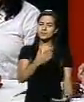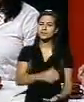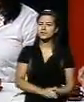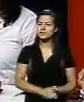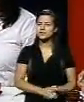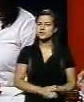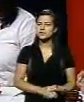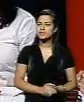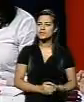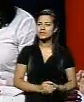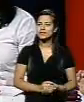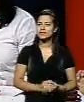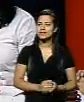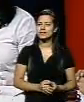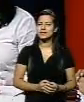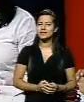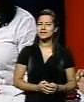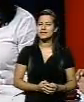Aislador.